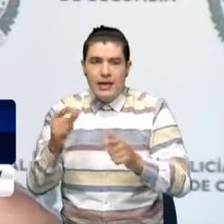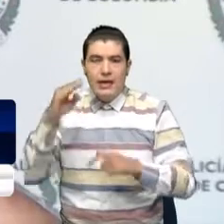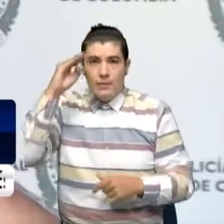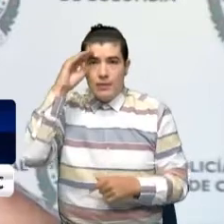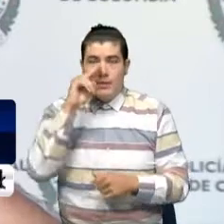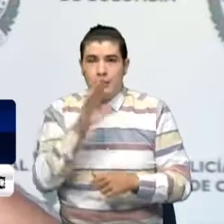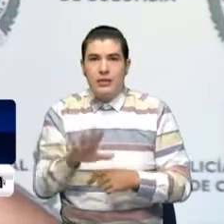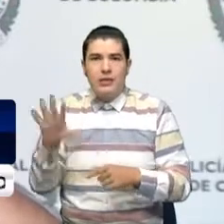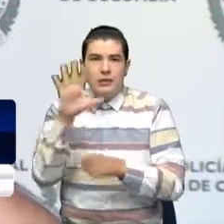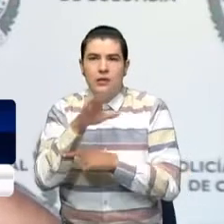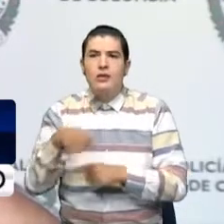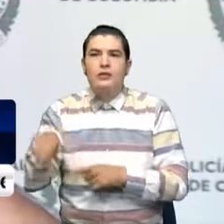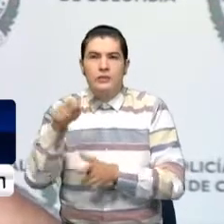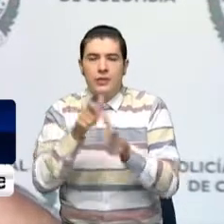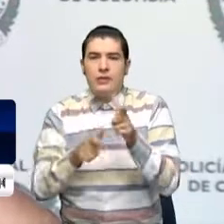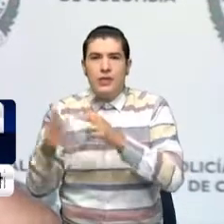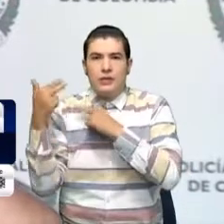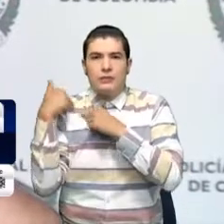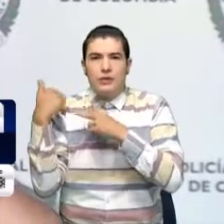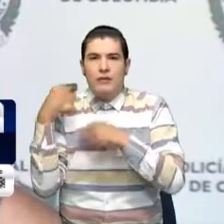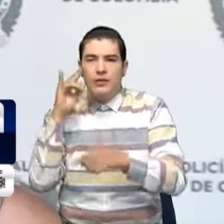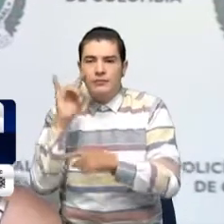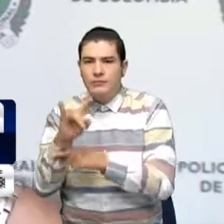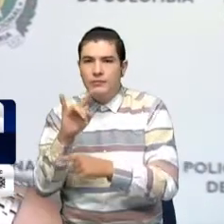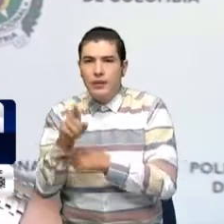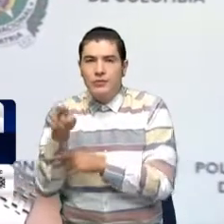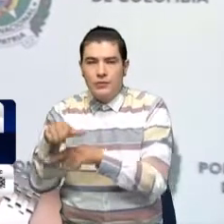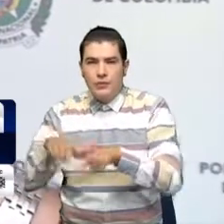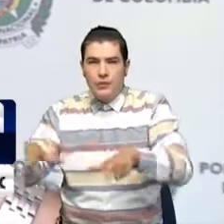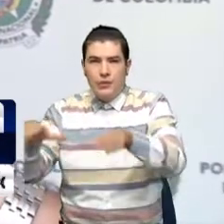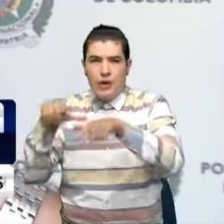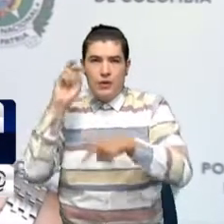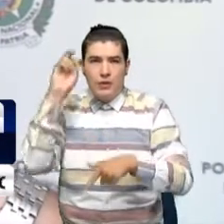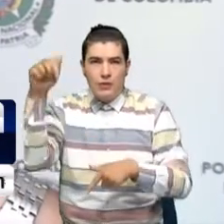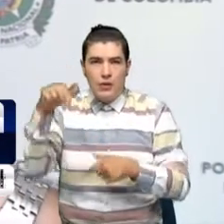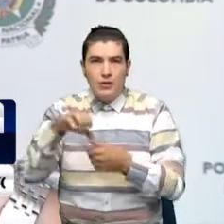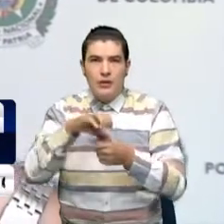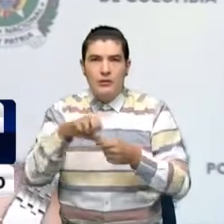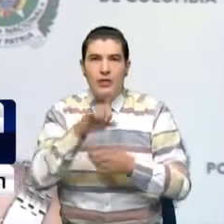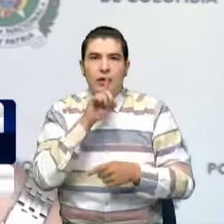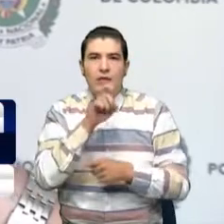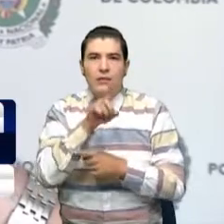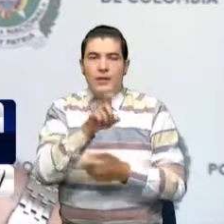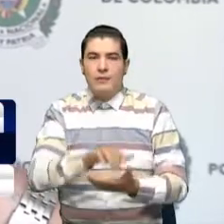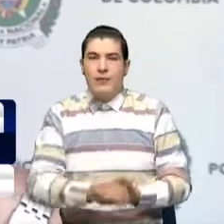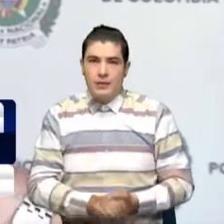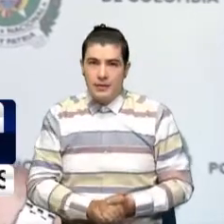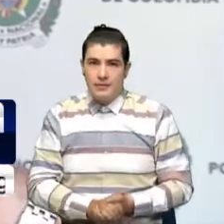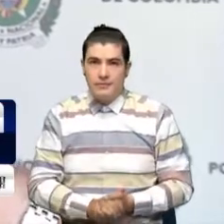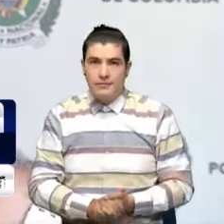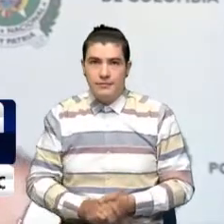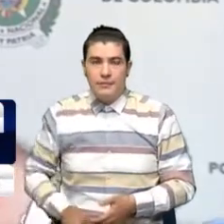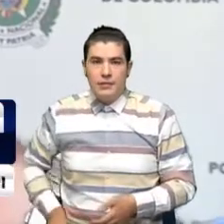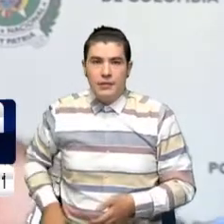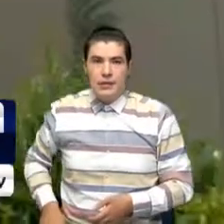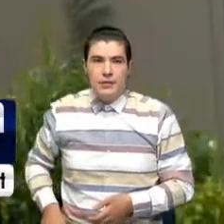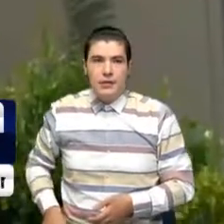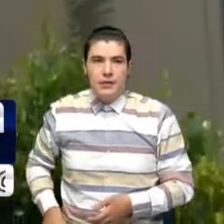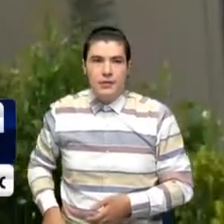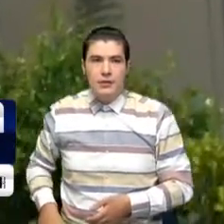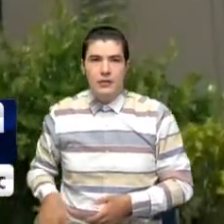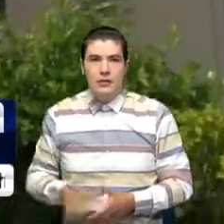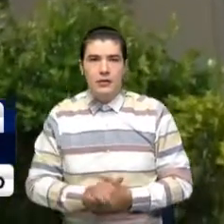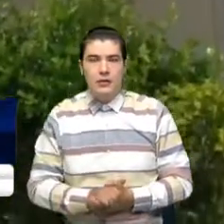los policías que eran responsables de la seguridad en la estación norte de bucaramanga a partir de esa disposición